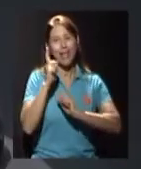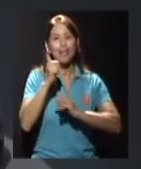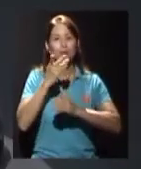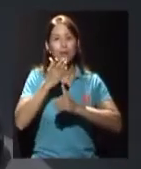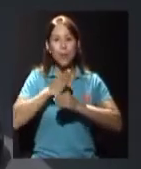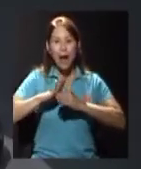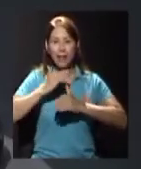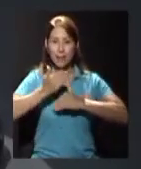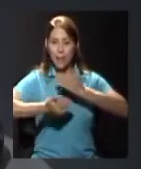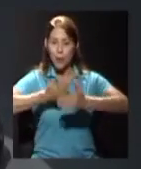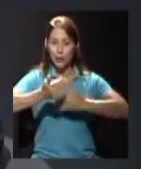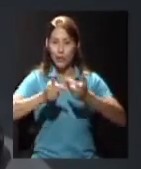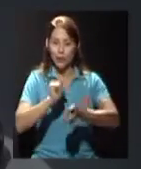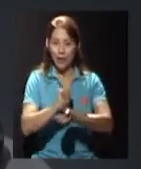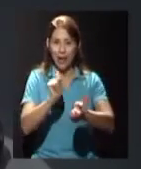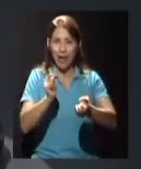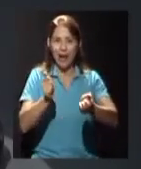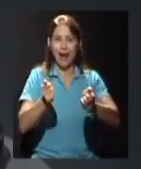está teniendo